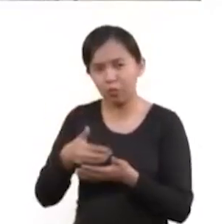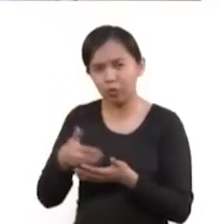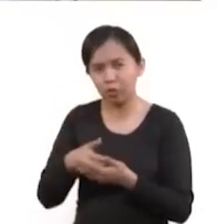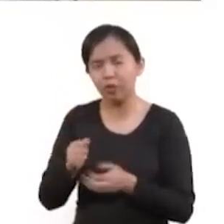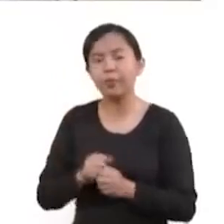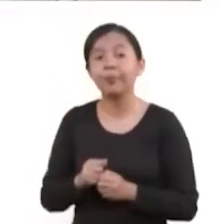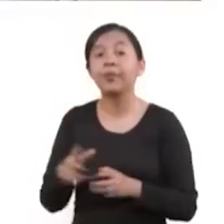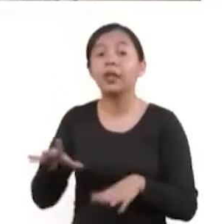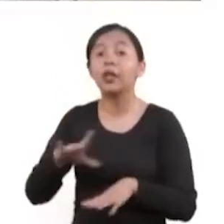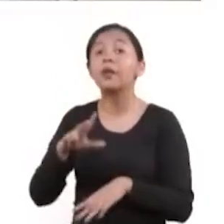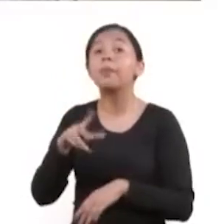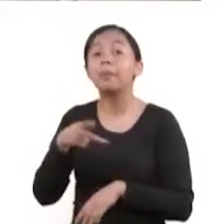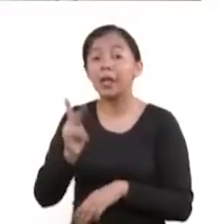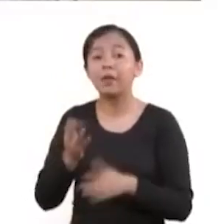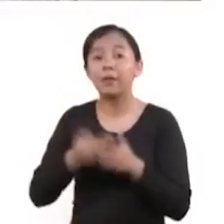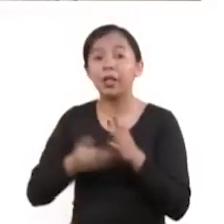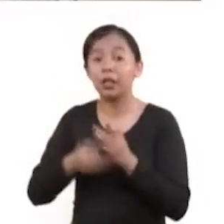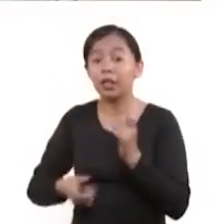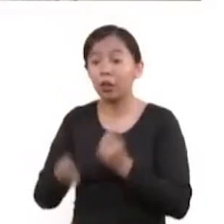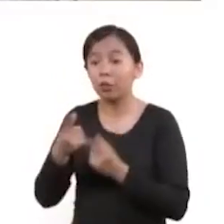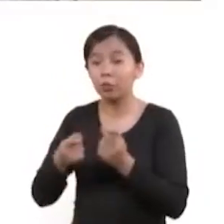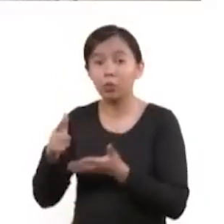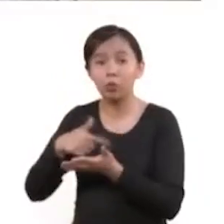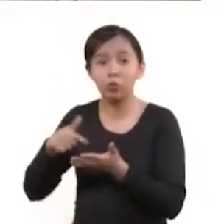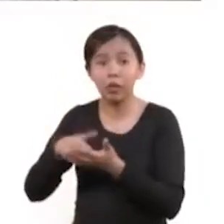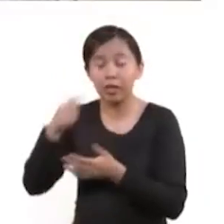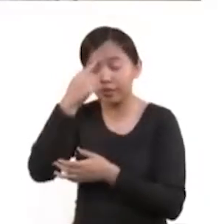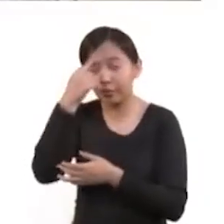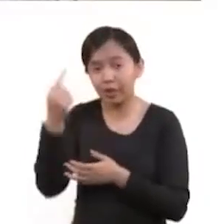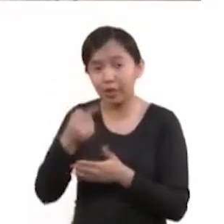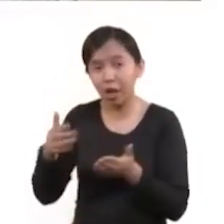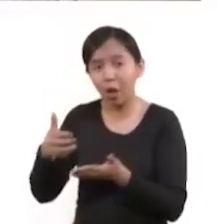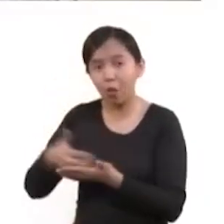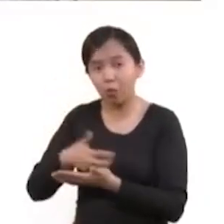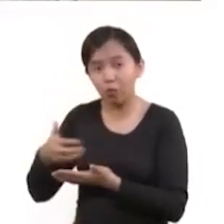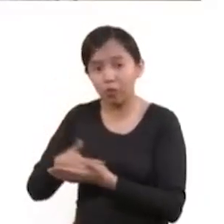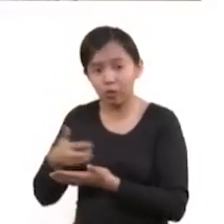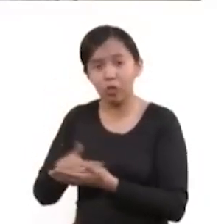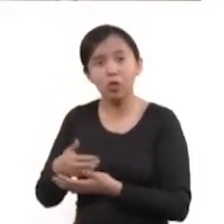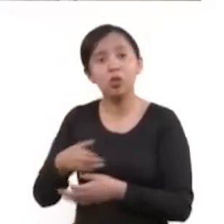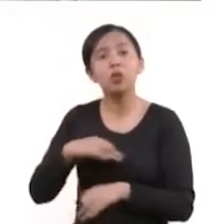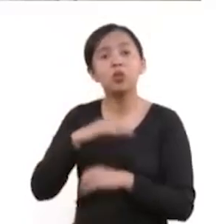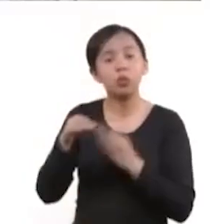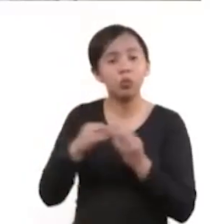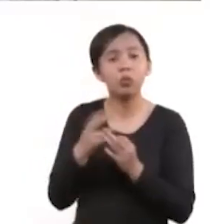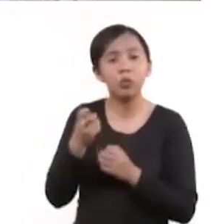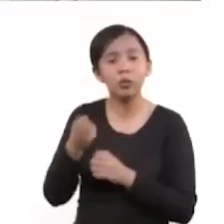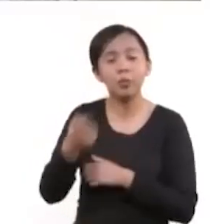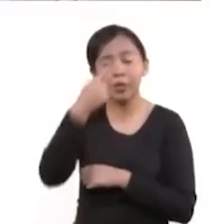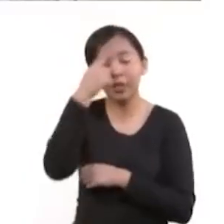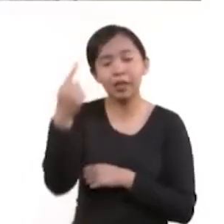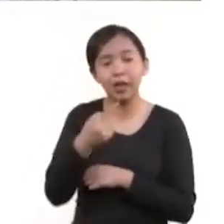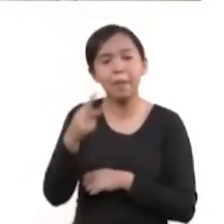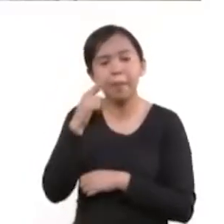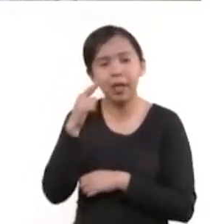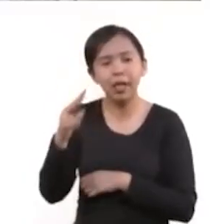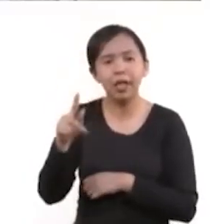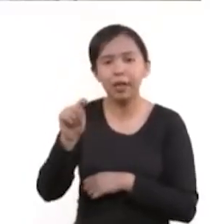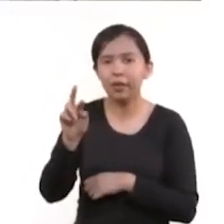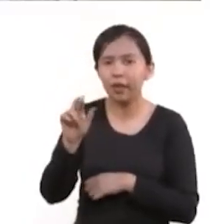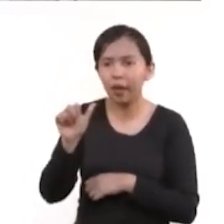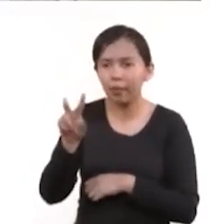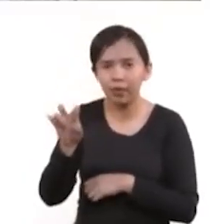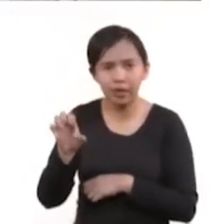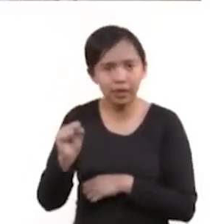porque son 20 centímetros. Entonces, estamos inspeccionando todas las traves, todas estas contratraves. Estamos hablando de